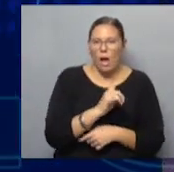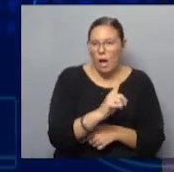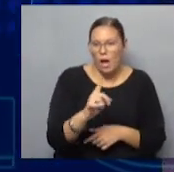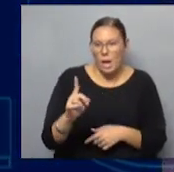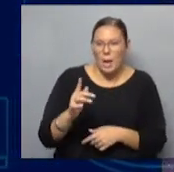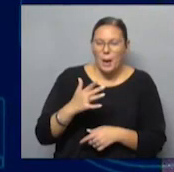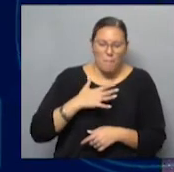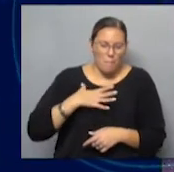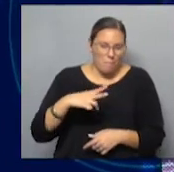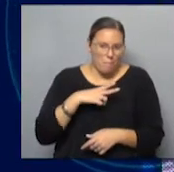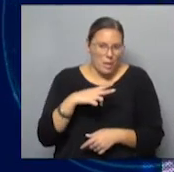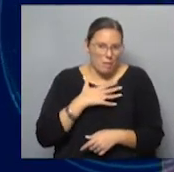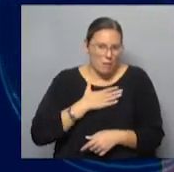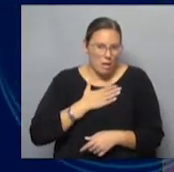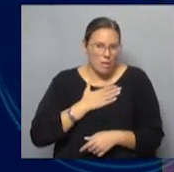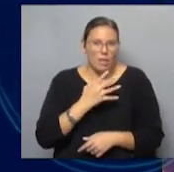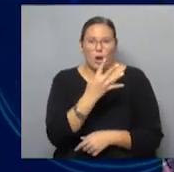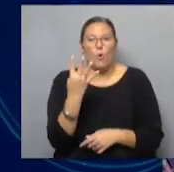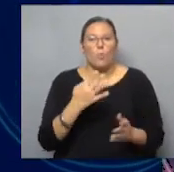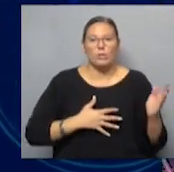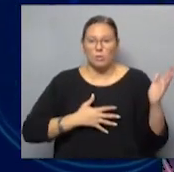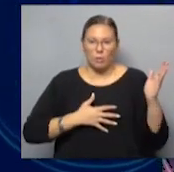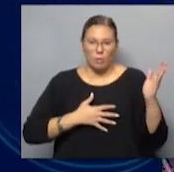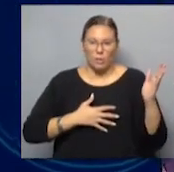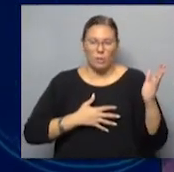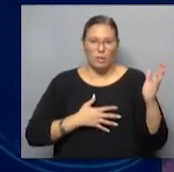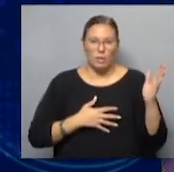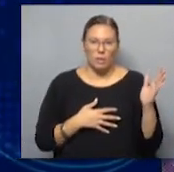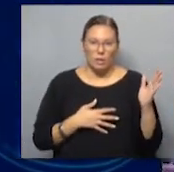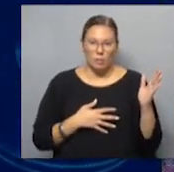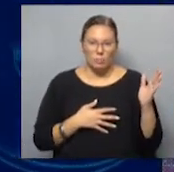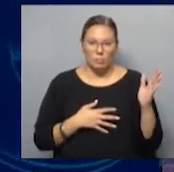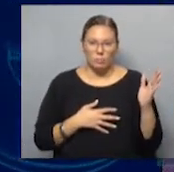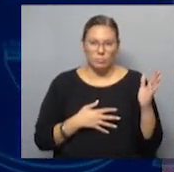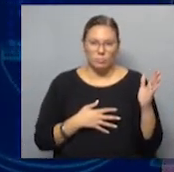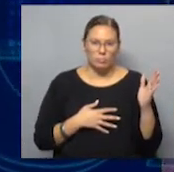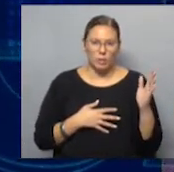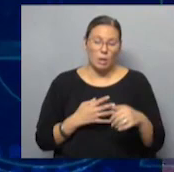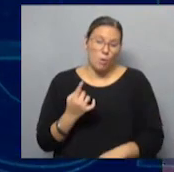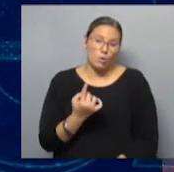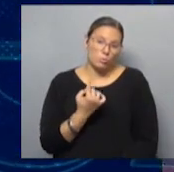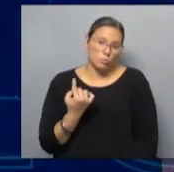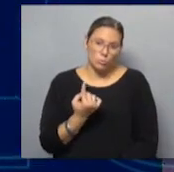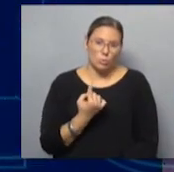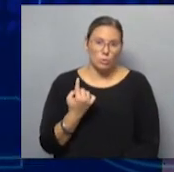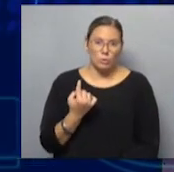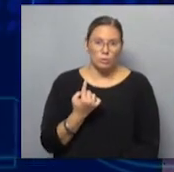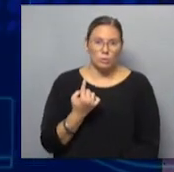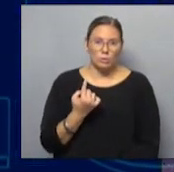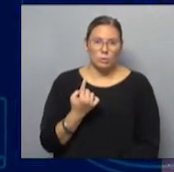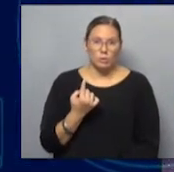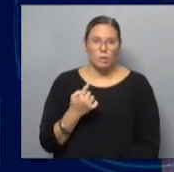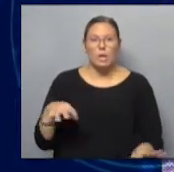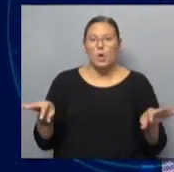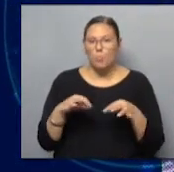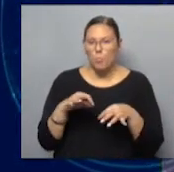somos los cuatro que bailamos de forma solista. Y bueno, y la